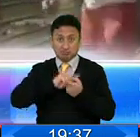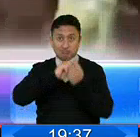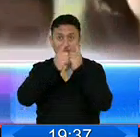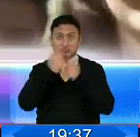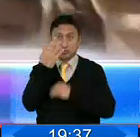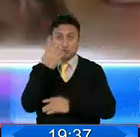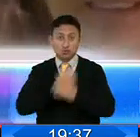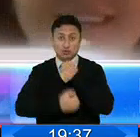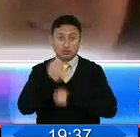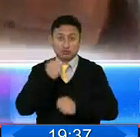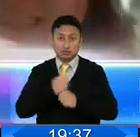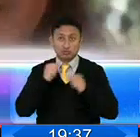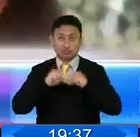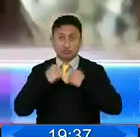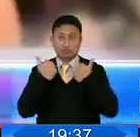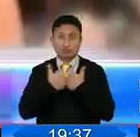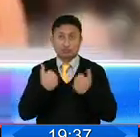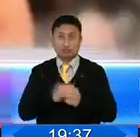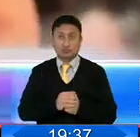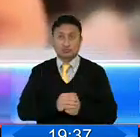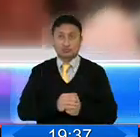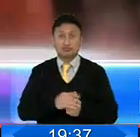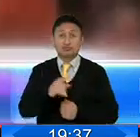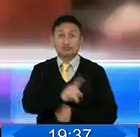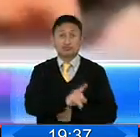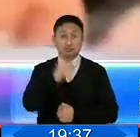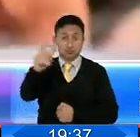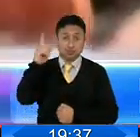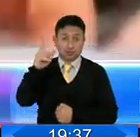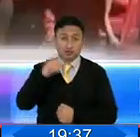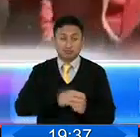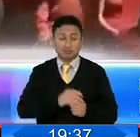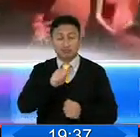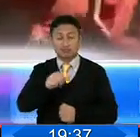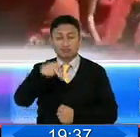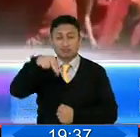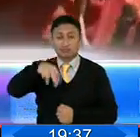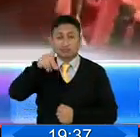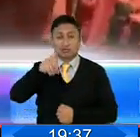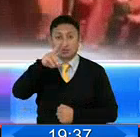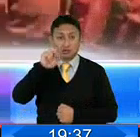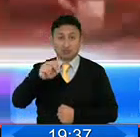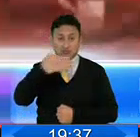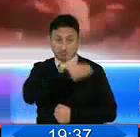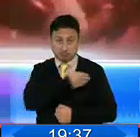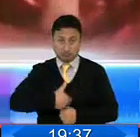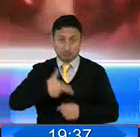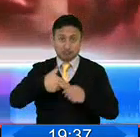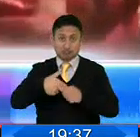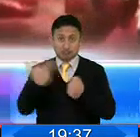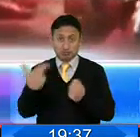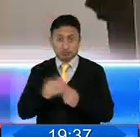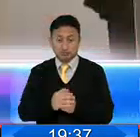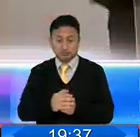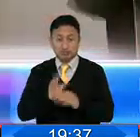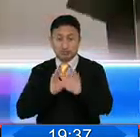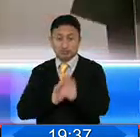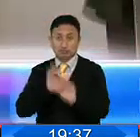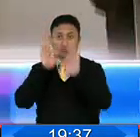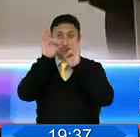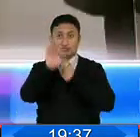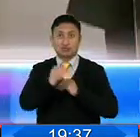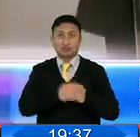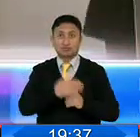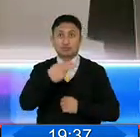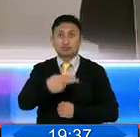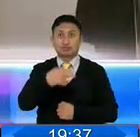de 4 años, la asambleísta nacional y líder de la IDE, Vilma Andrade, dejó la presidencia. Para elegir a su sucesor, Guillermo